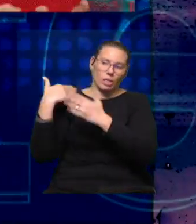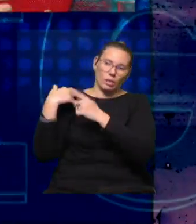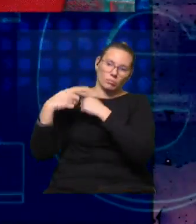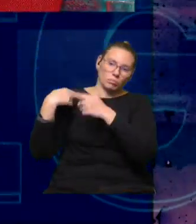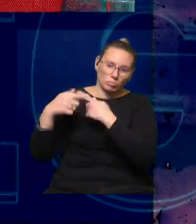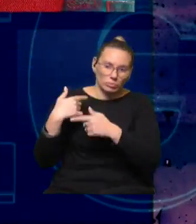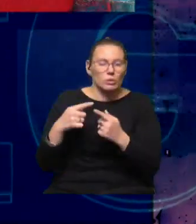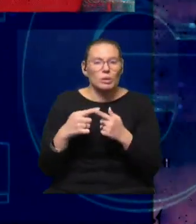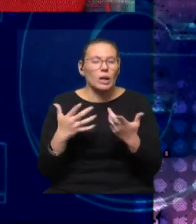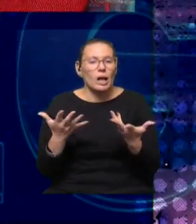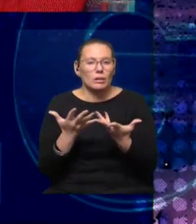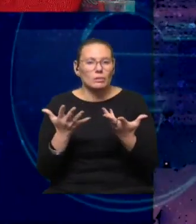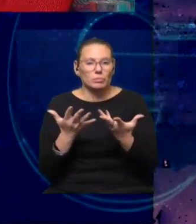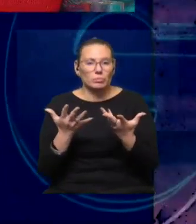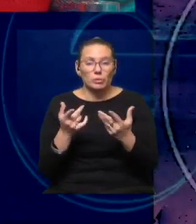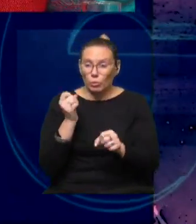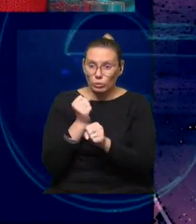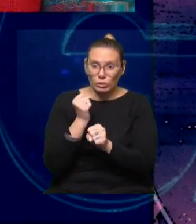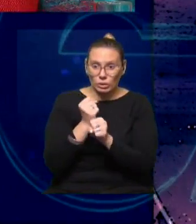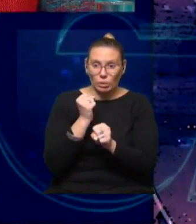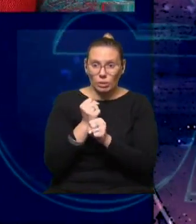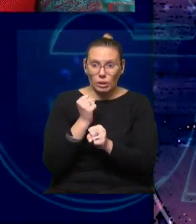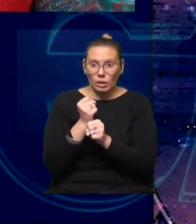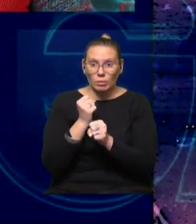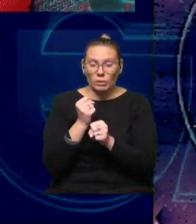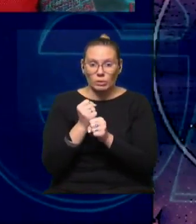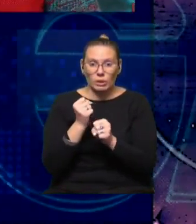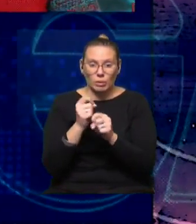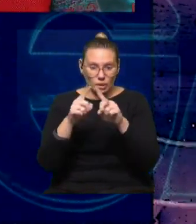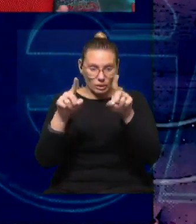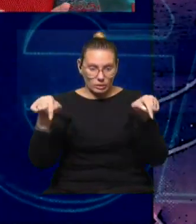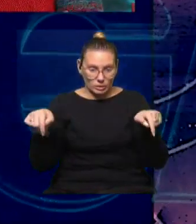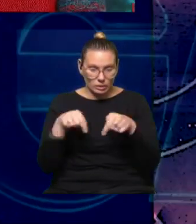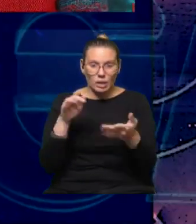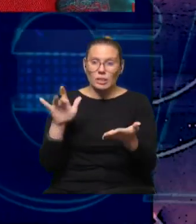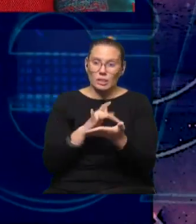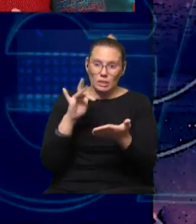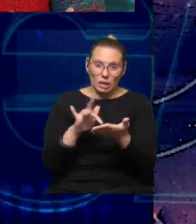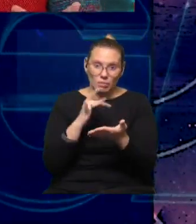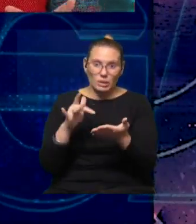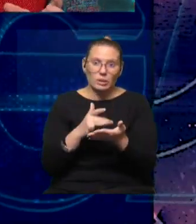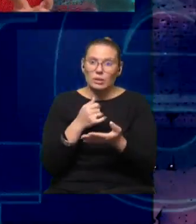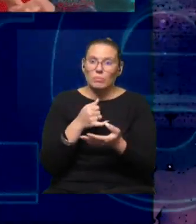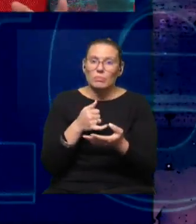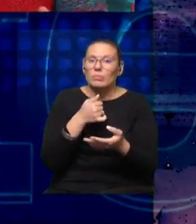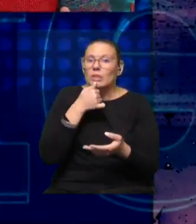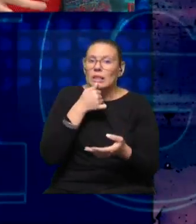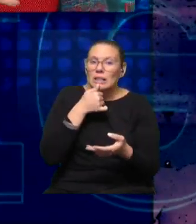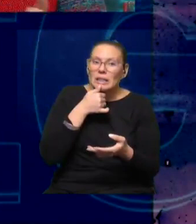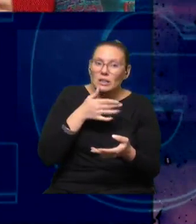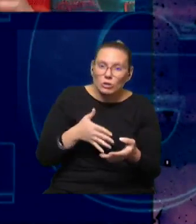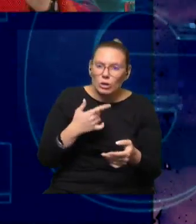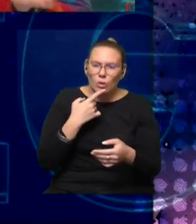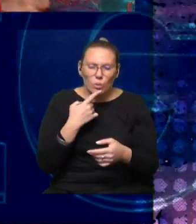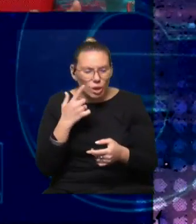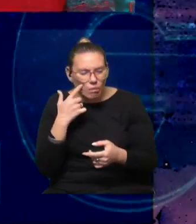tiene una cosa muy este en la tableta Y entonces claro el historial es como el todas las